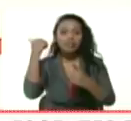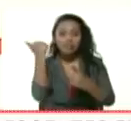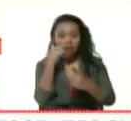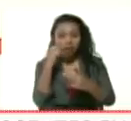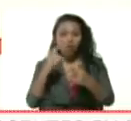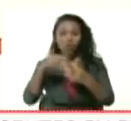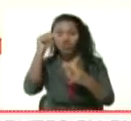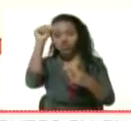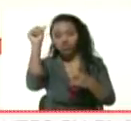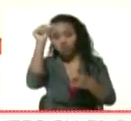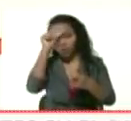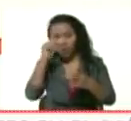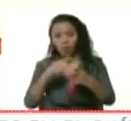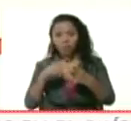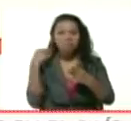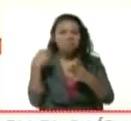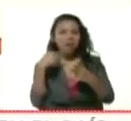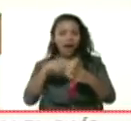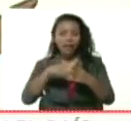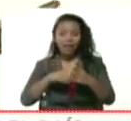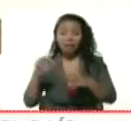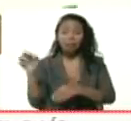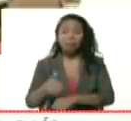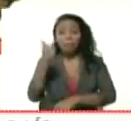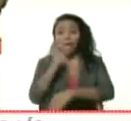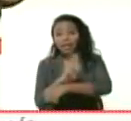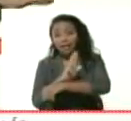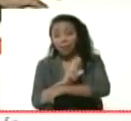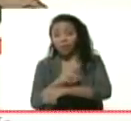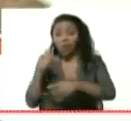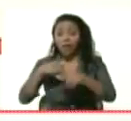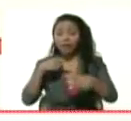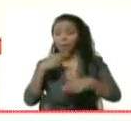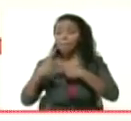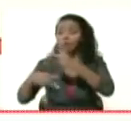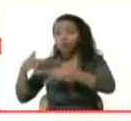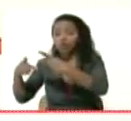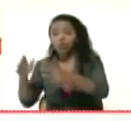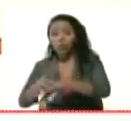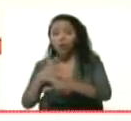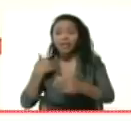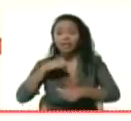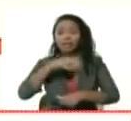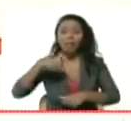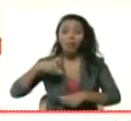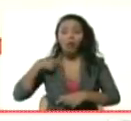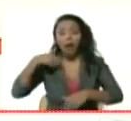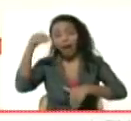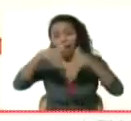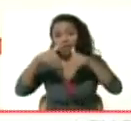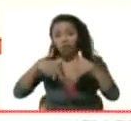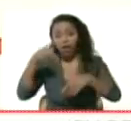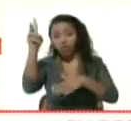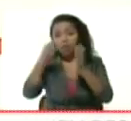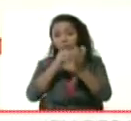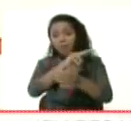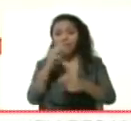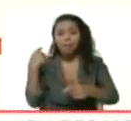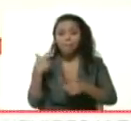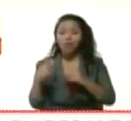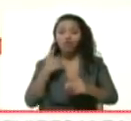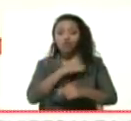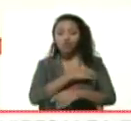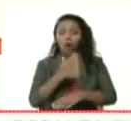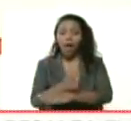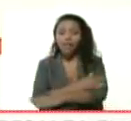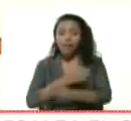para acelerar este proceso, porque bueno, a lo mejor sabemos que las elecciones son el 2020, pero nosotros tenemos que estar